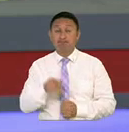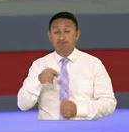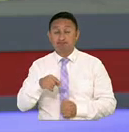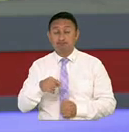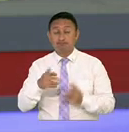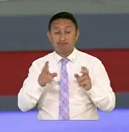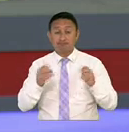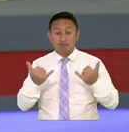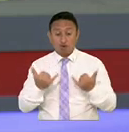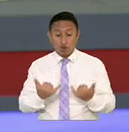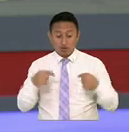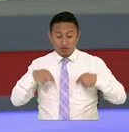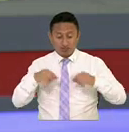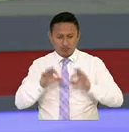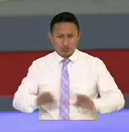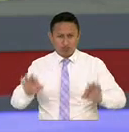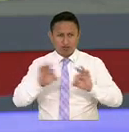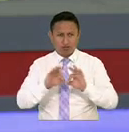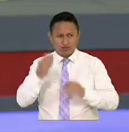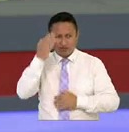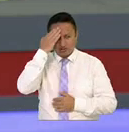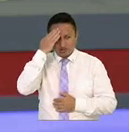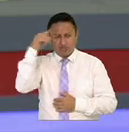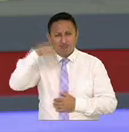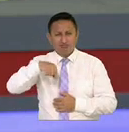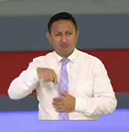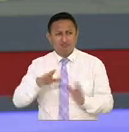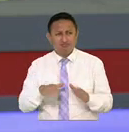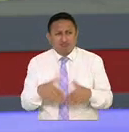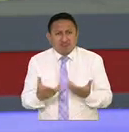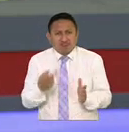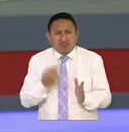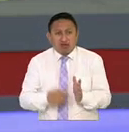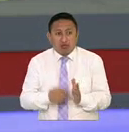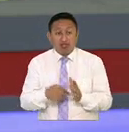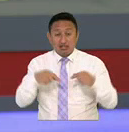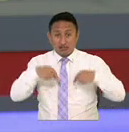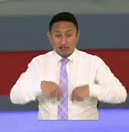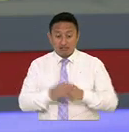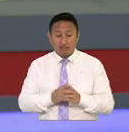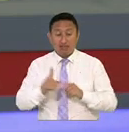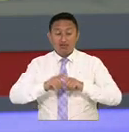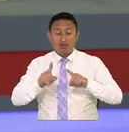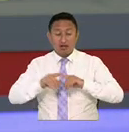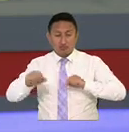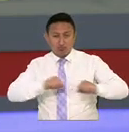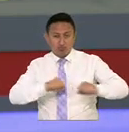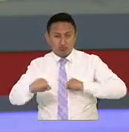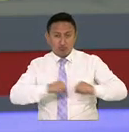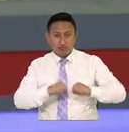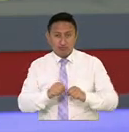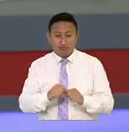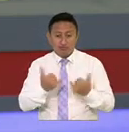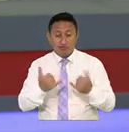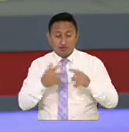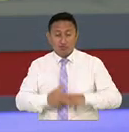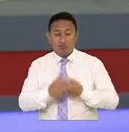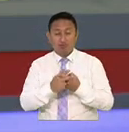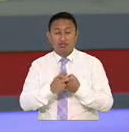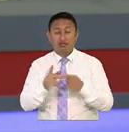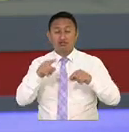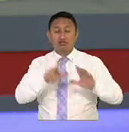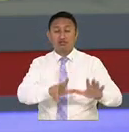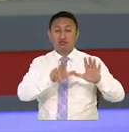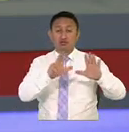Sobre todo porque a esta hora es importante saber la expectativa de cómo se van alistando los diferentes operativos porque inicia el toque de queda a